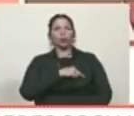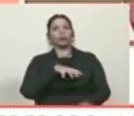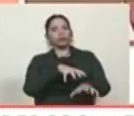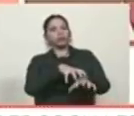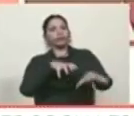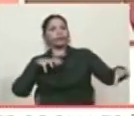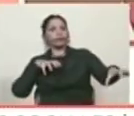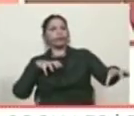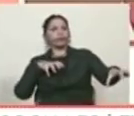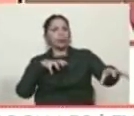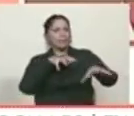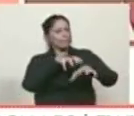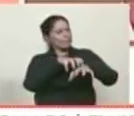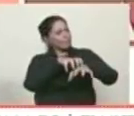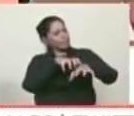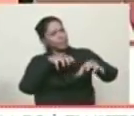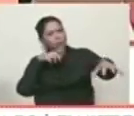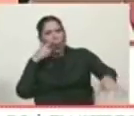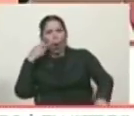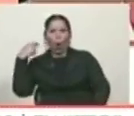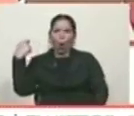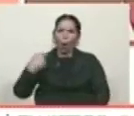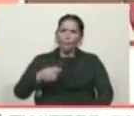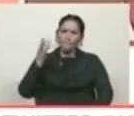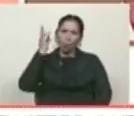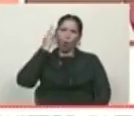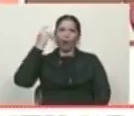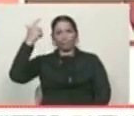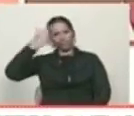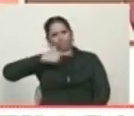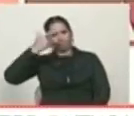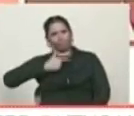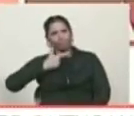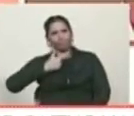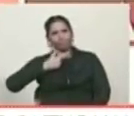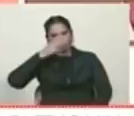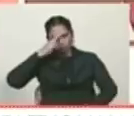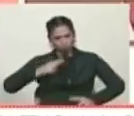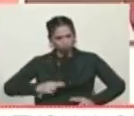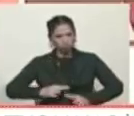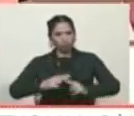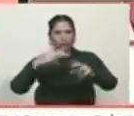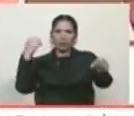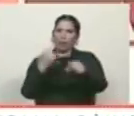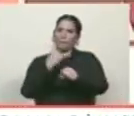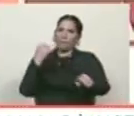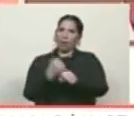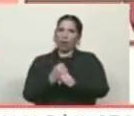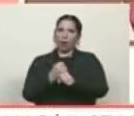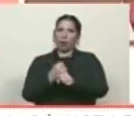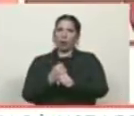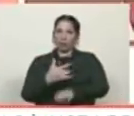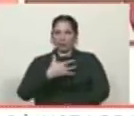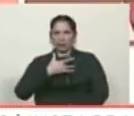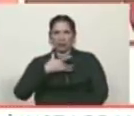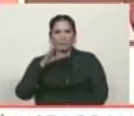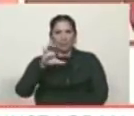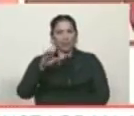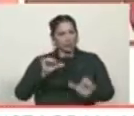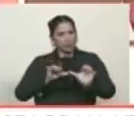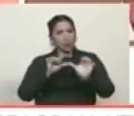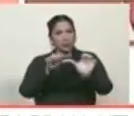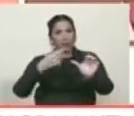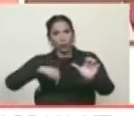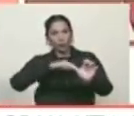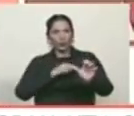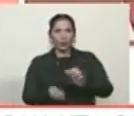de miles de hombres y mujeres honestos, trabajadores, patriotas, que siguen aquí con nosotros. Esa fue una de las